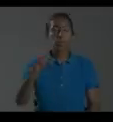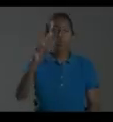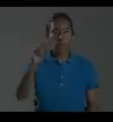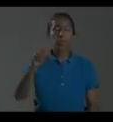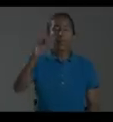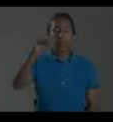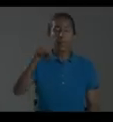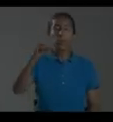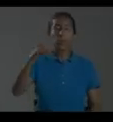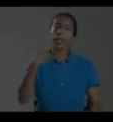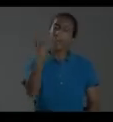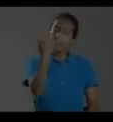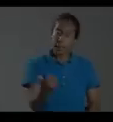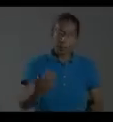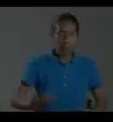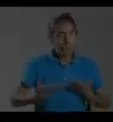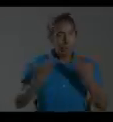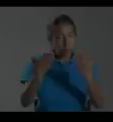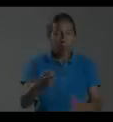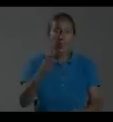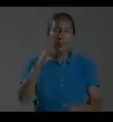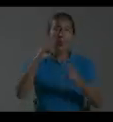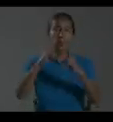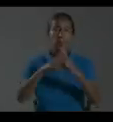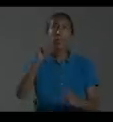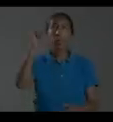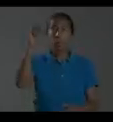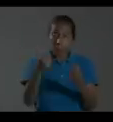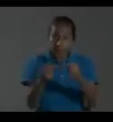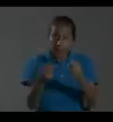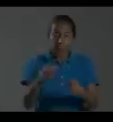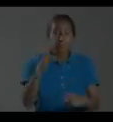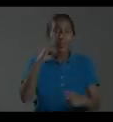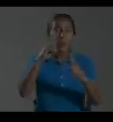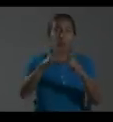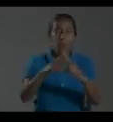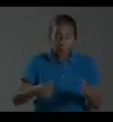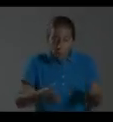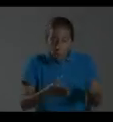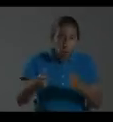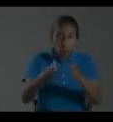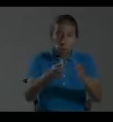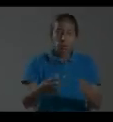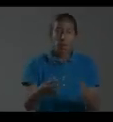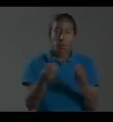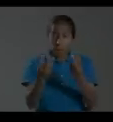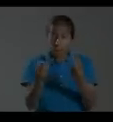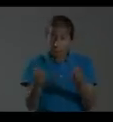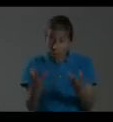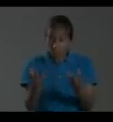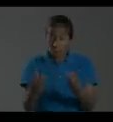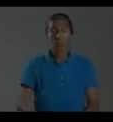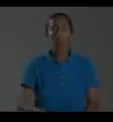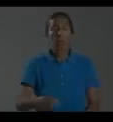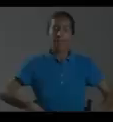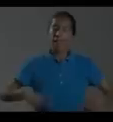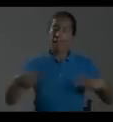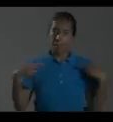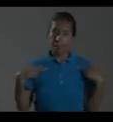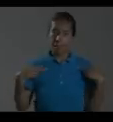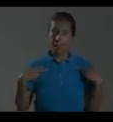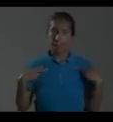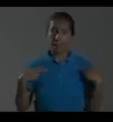dado a conocer. Ya es tiempo pasado, me has hecho conocer los caminos de la vida y la consecuencia